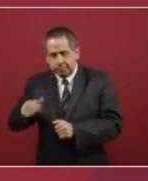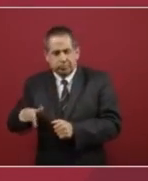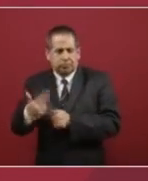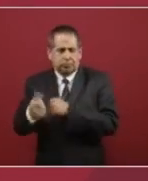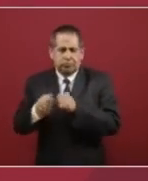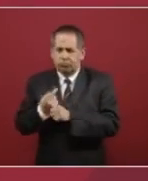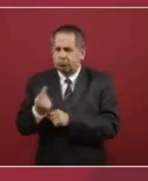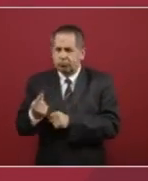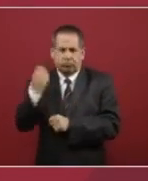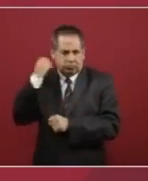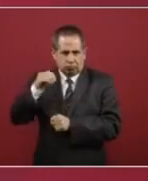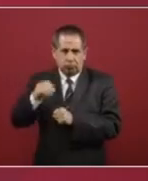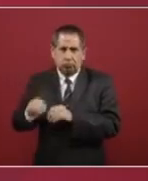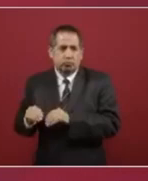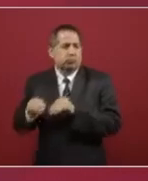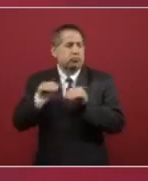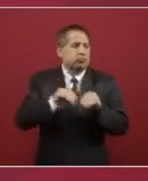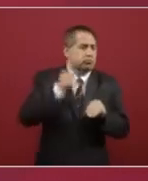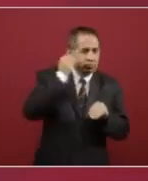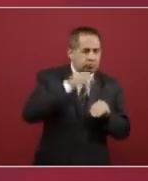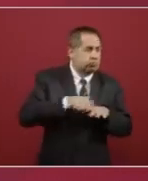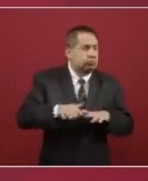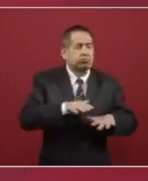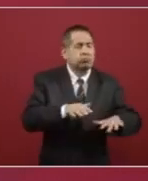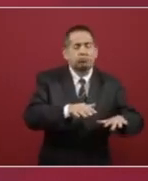a Oaxaca, pues